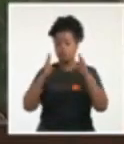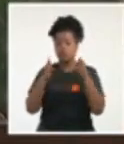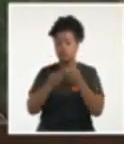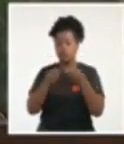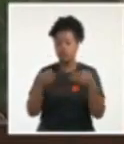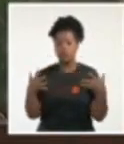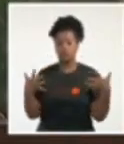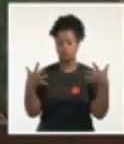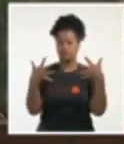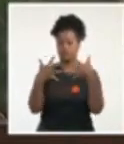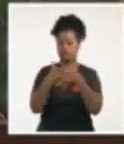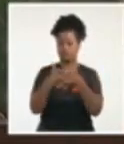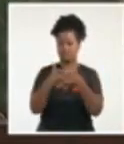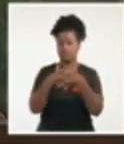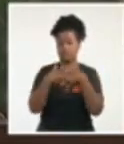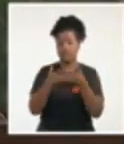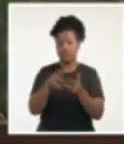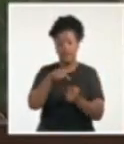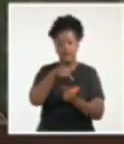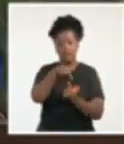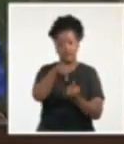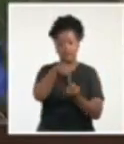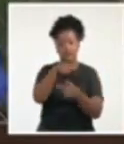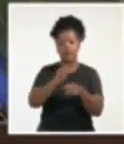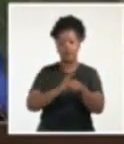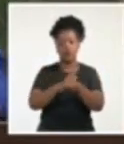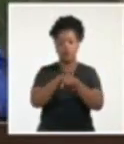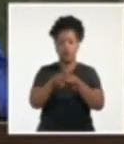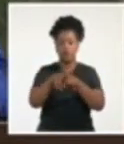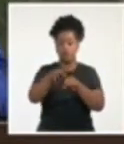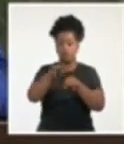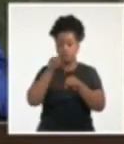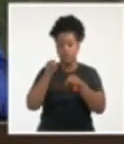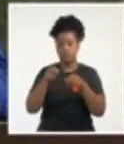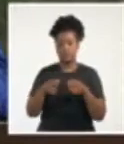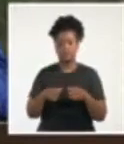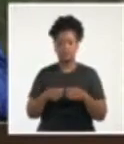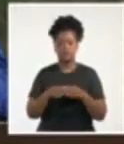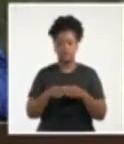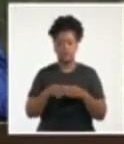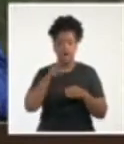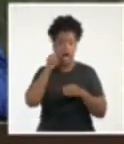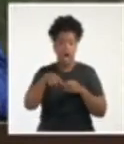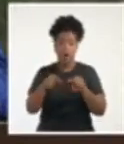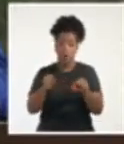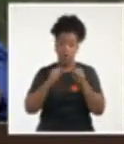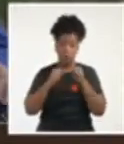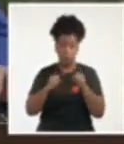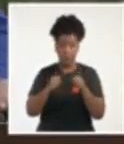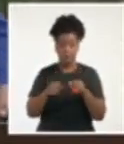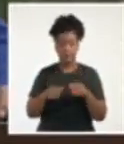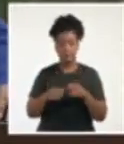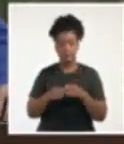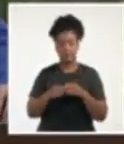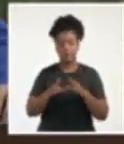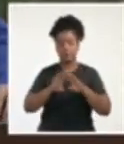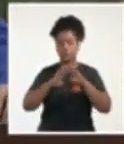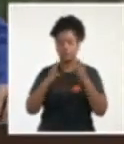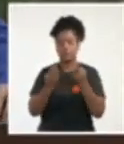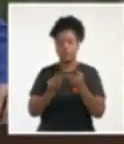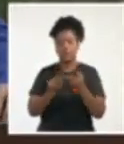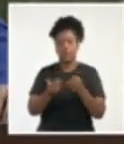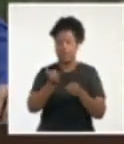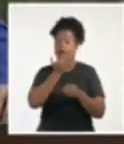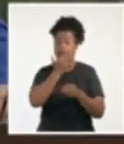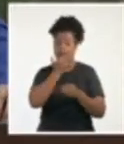mezclan y una cepa y circulan cepas que son más agresivas, con más transmisión y entonces nos han provocado un pico